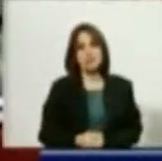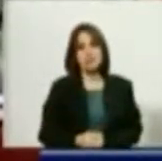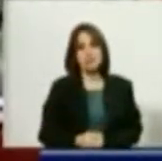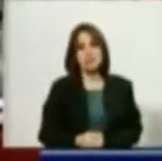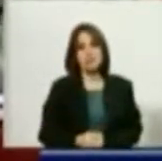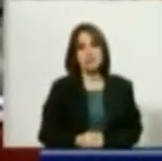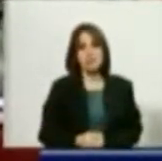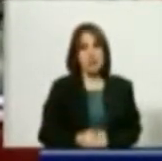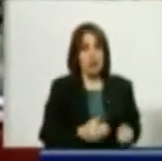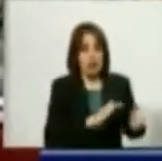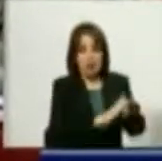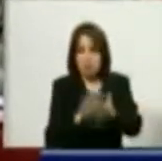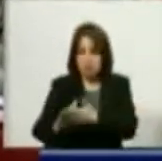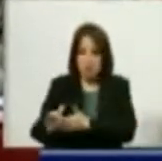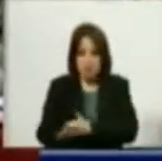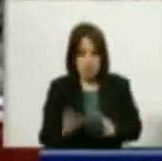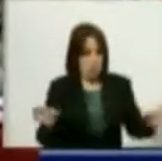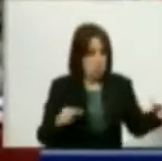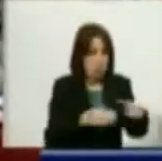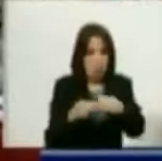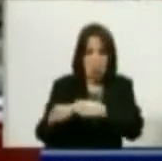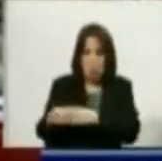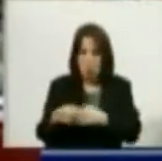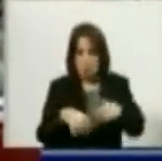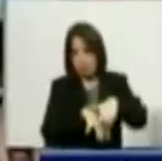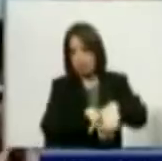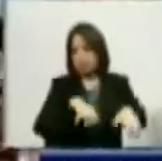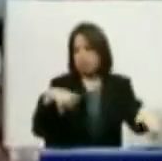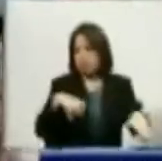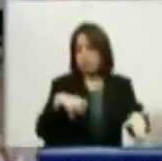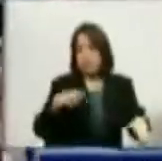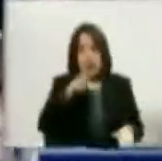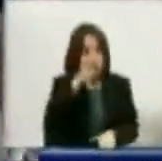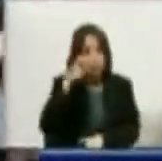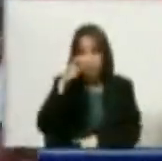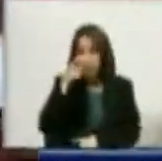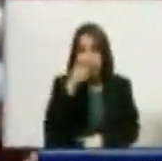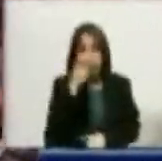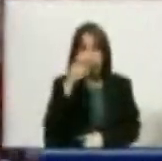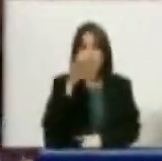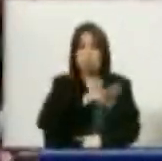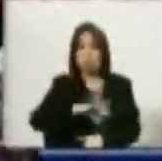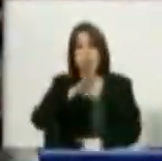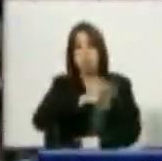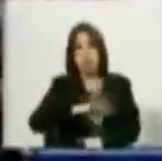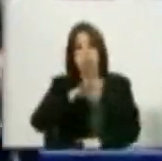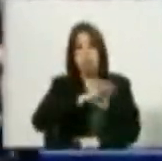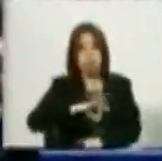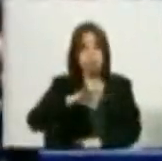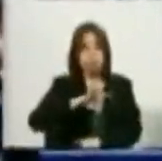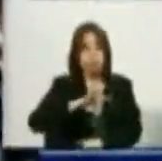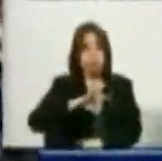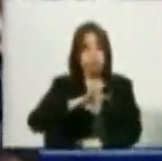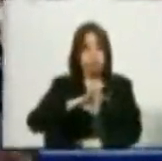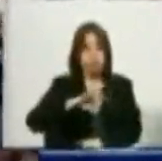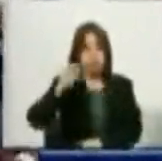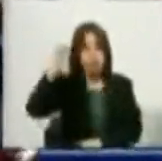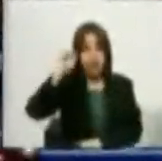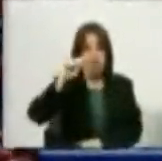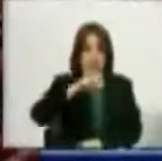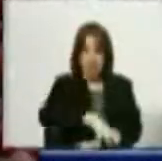patrulleros y patrulleras de la vanguardia socialista de los estados